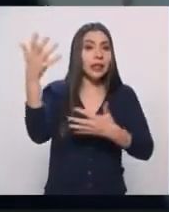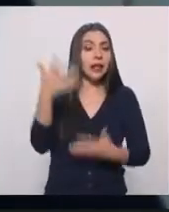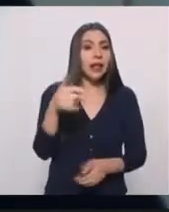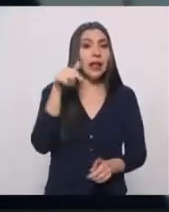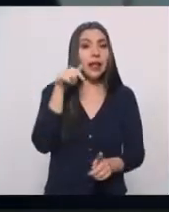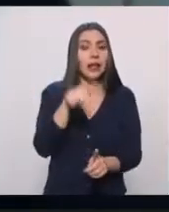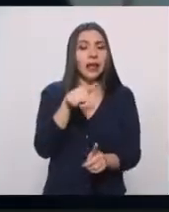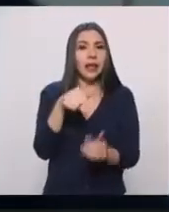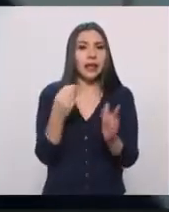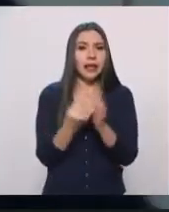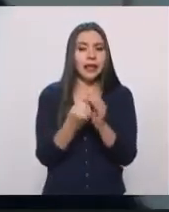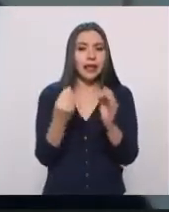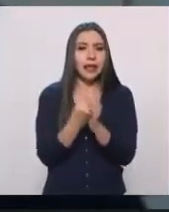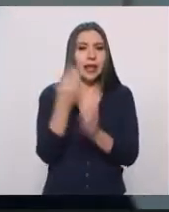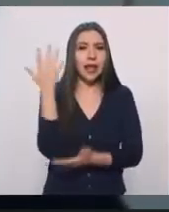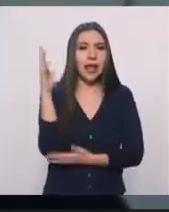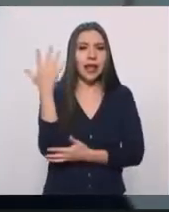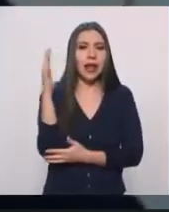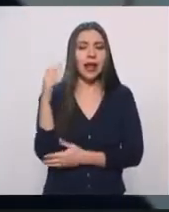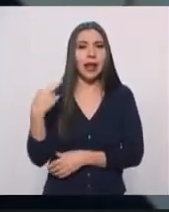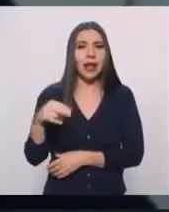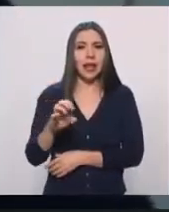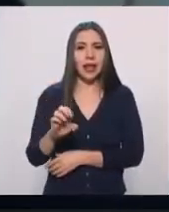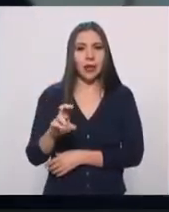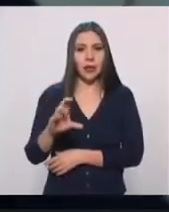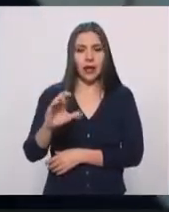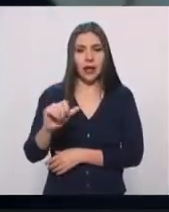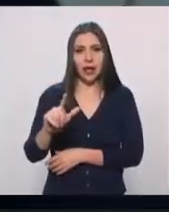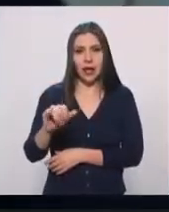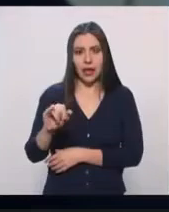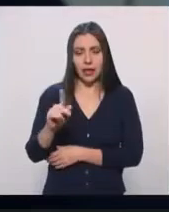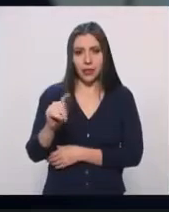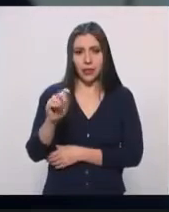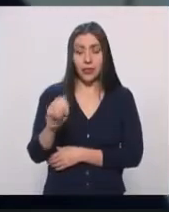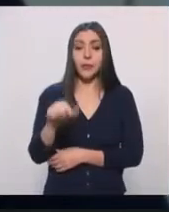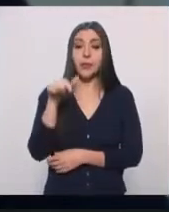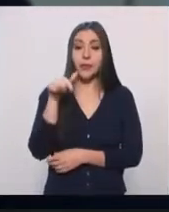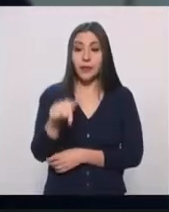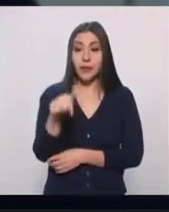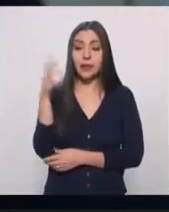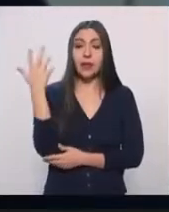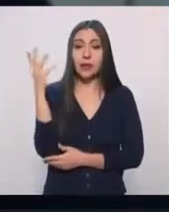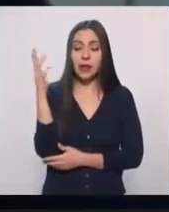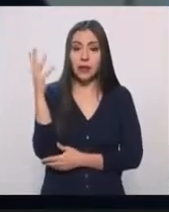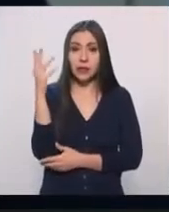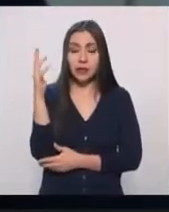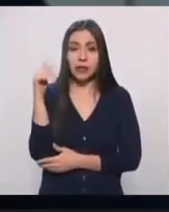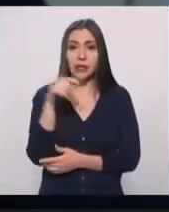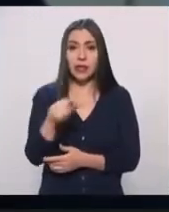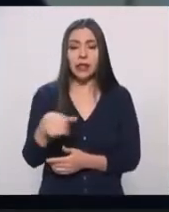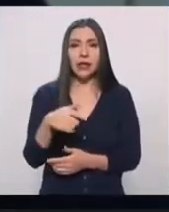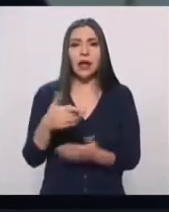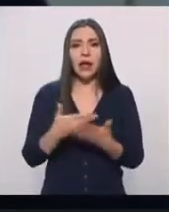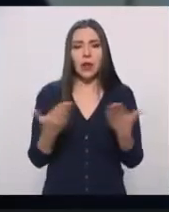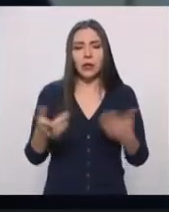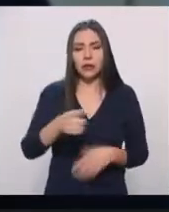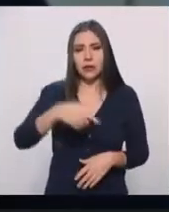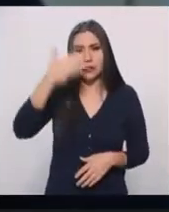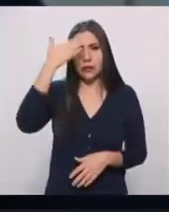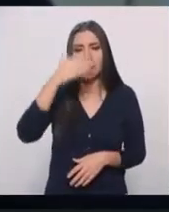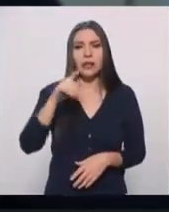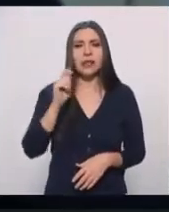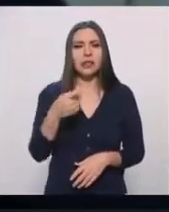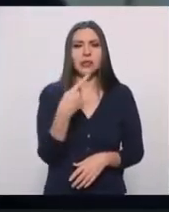eucalipto aquí a la Ciudad de México. Pero el eucalipto tiene, ahora ya lo sabemos, 100 años después o no sé cuánto tiempo, sabemos que el eucalipto